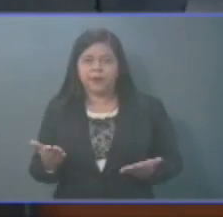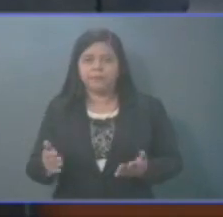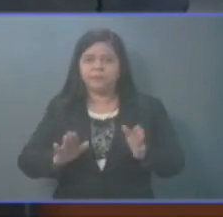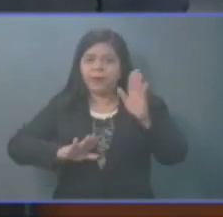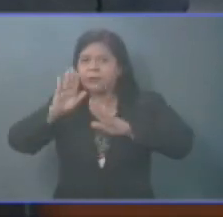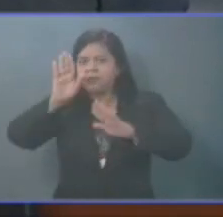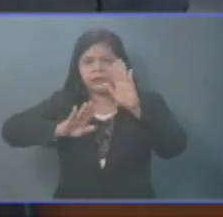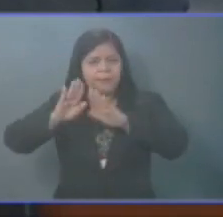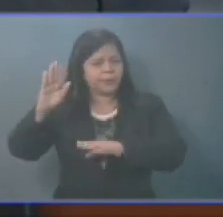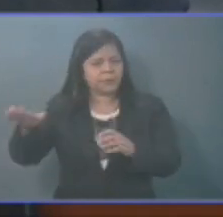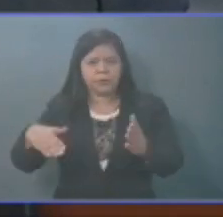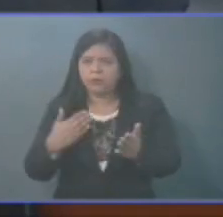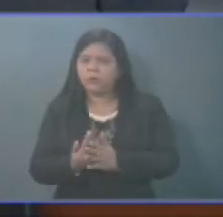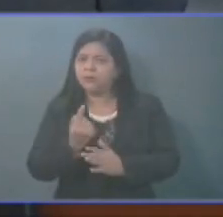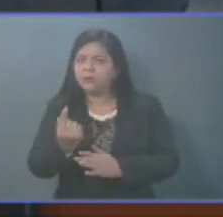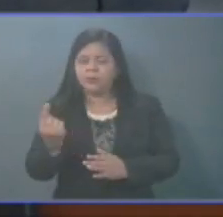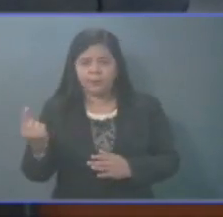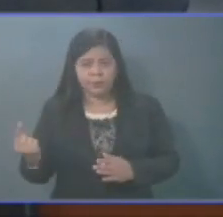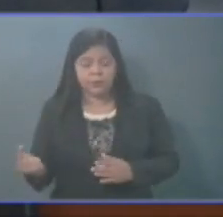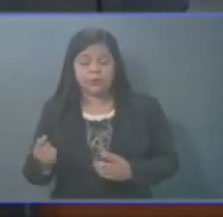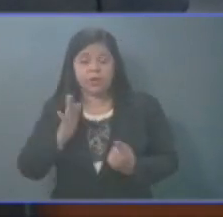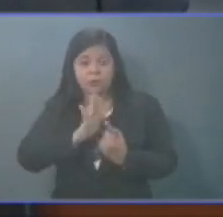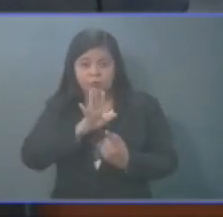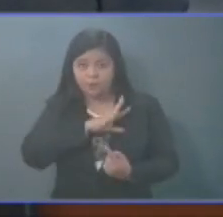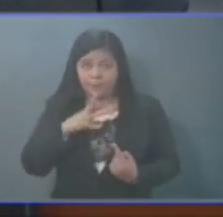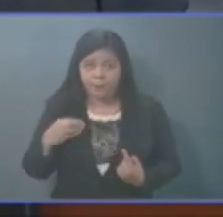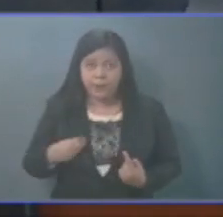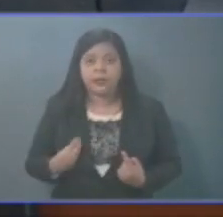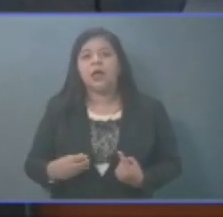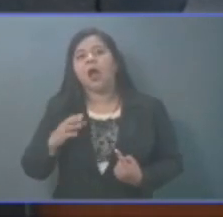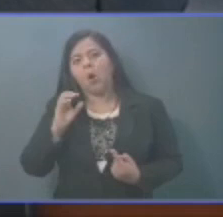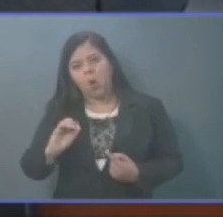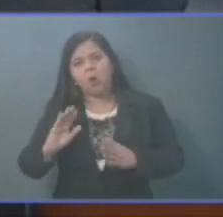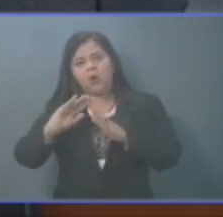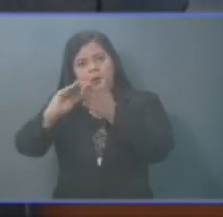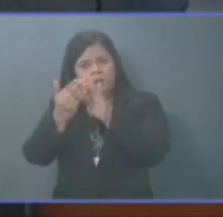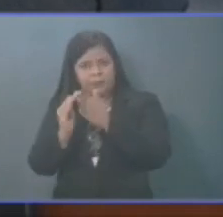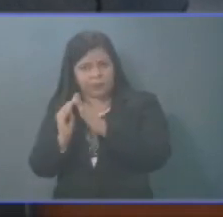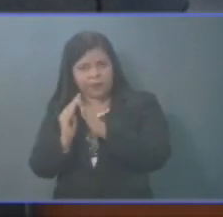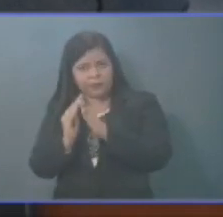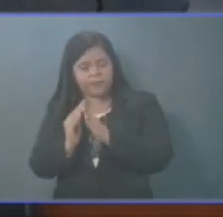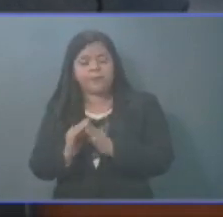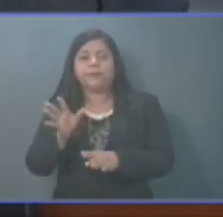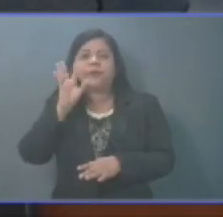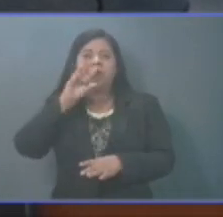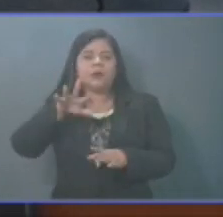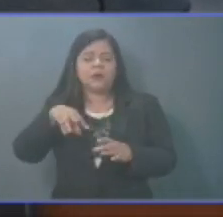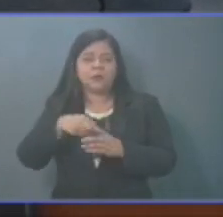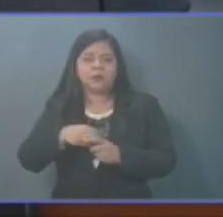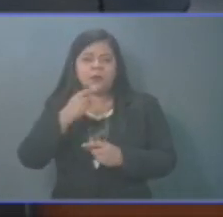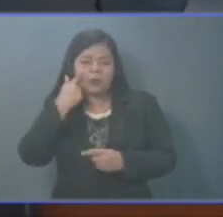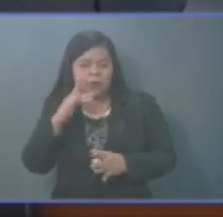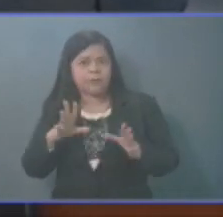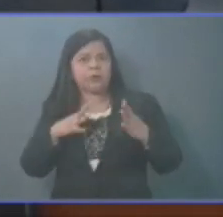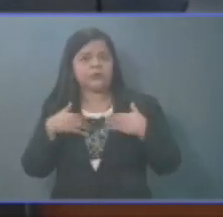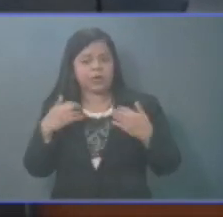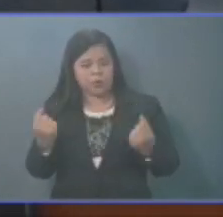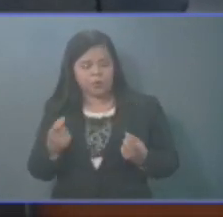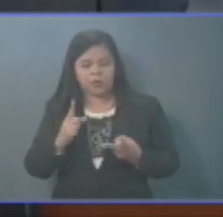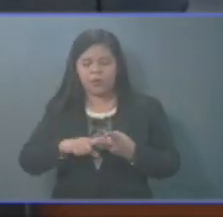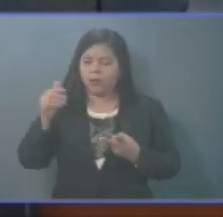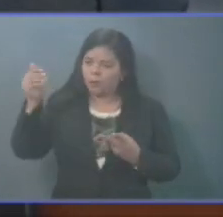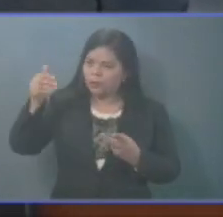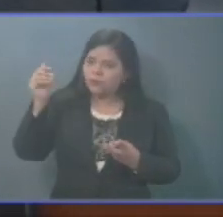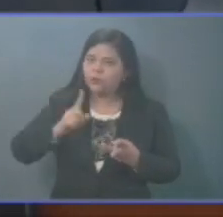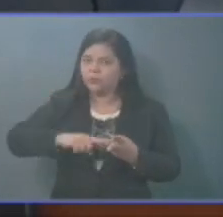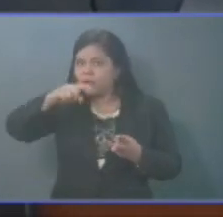y efectiva de la persona, la familia y la comunidad. Dichas acciones abarcan áreas como la salud, la educación,